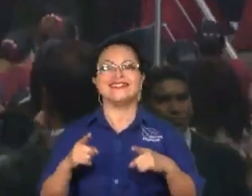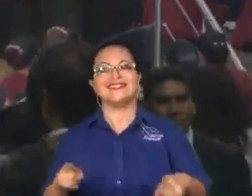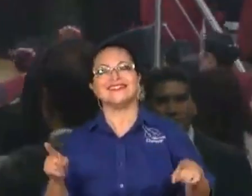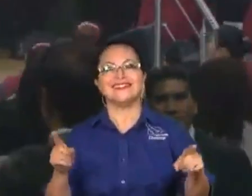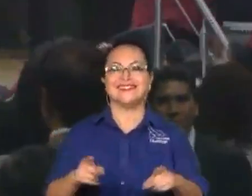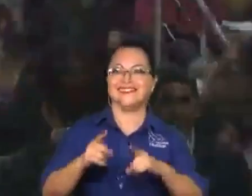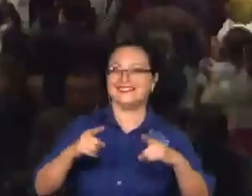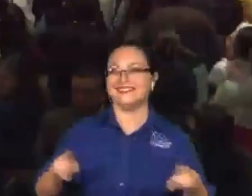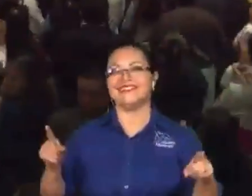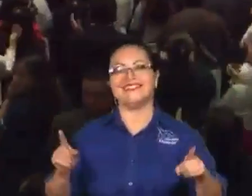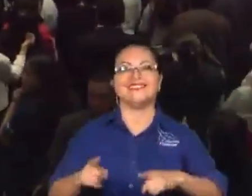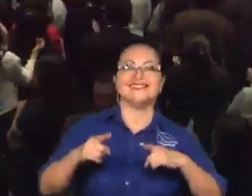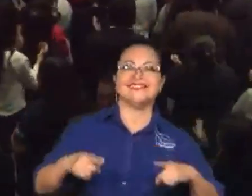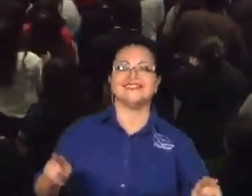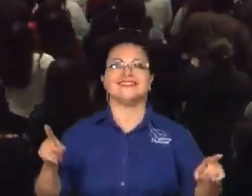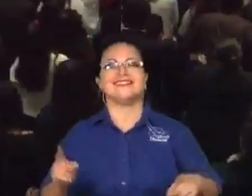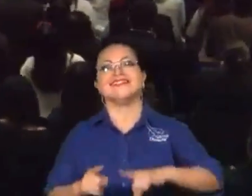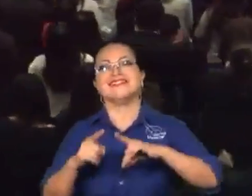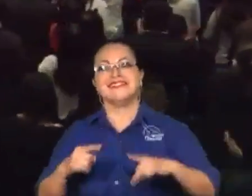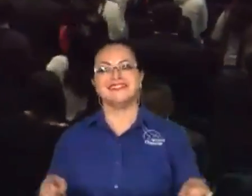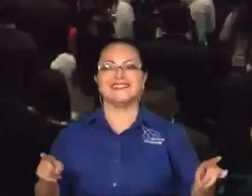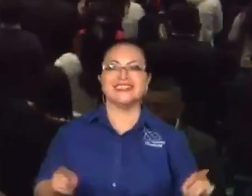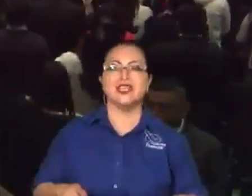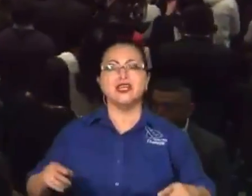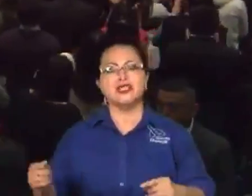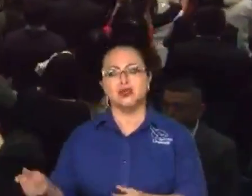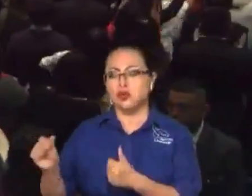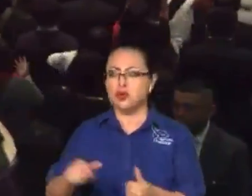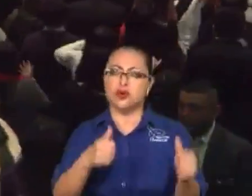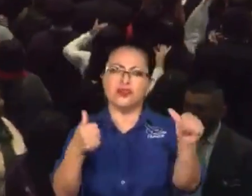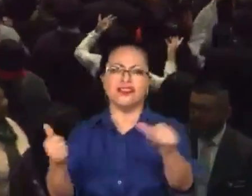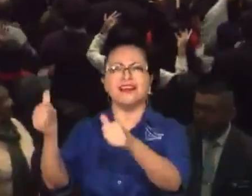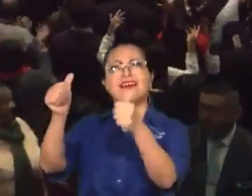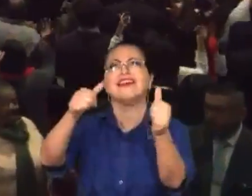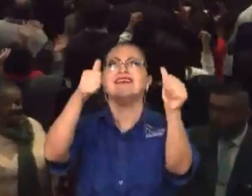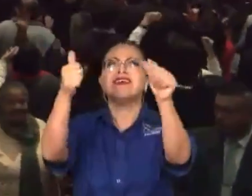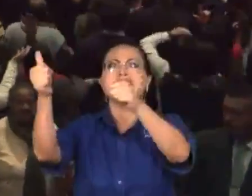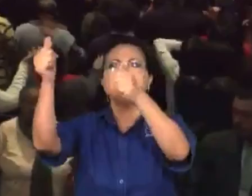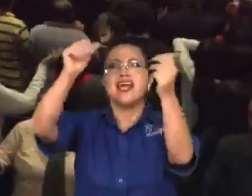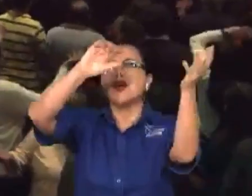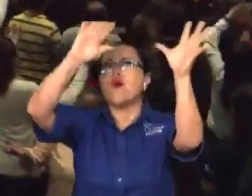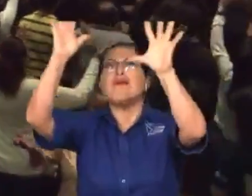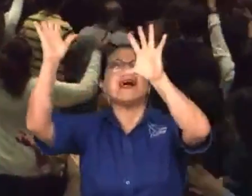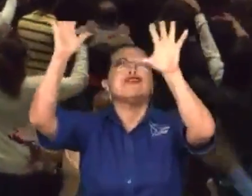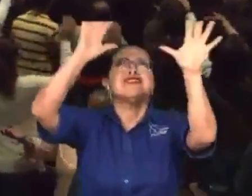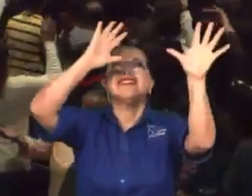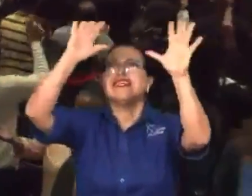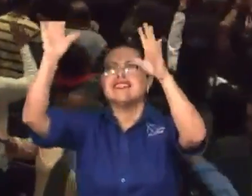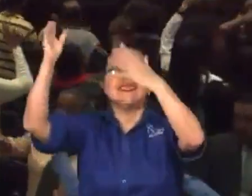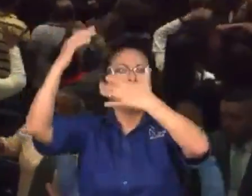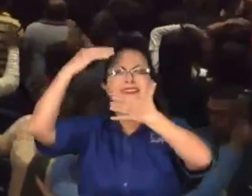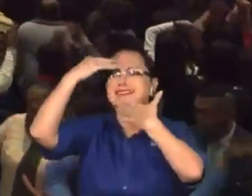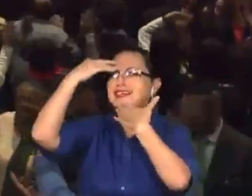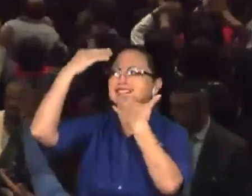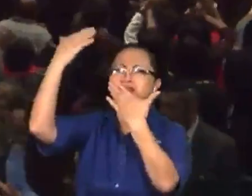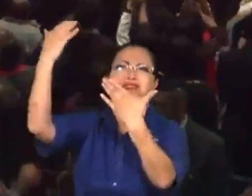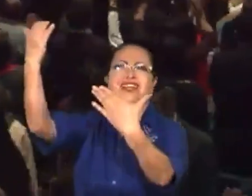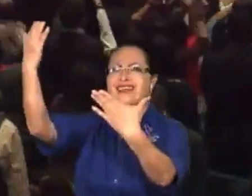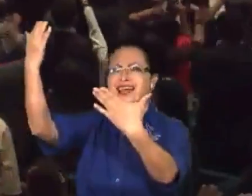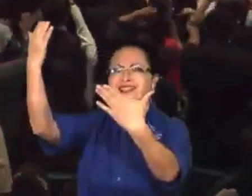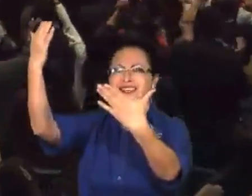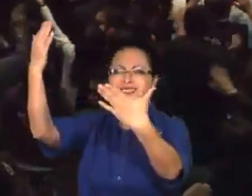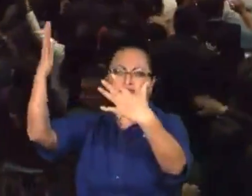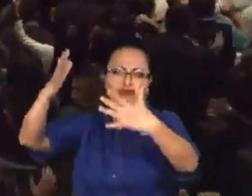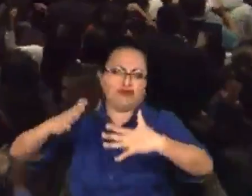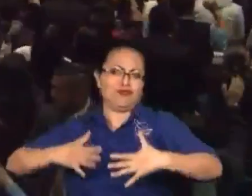Todos a celebrar. Vamos. Sube, sube, sube nuestra alabanza, con manos extendidas y acción